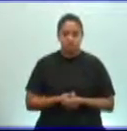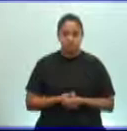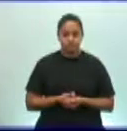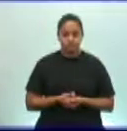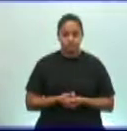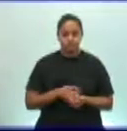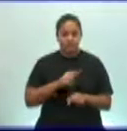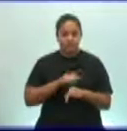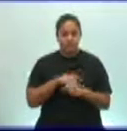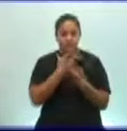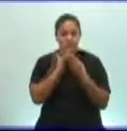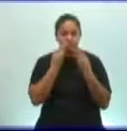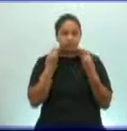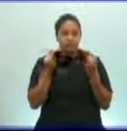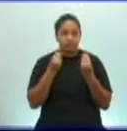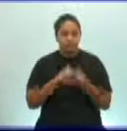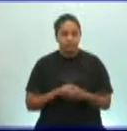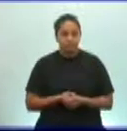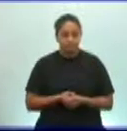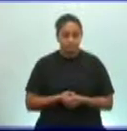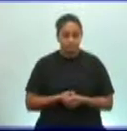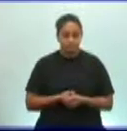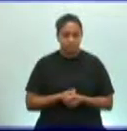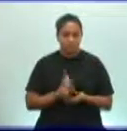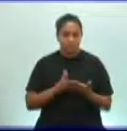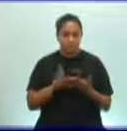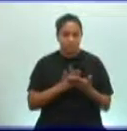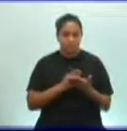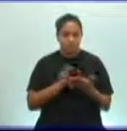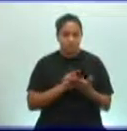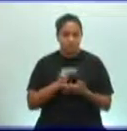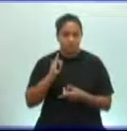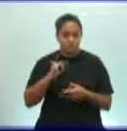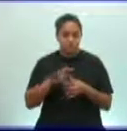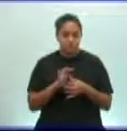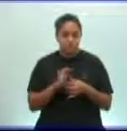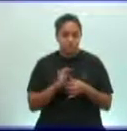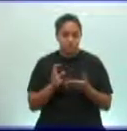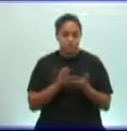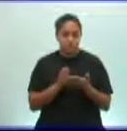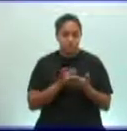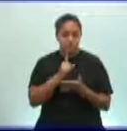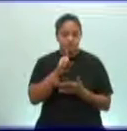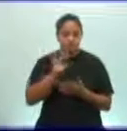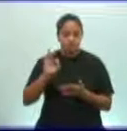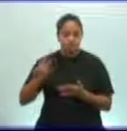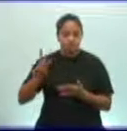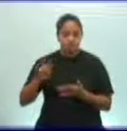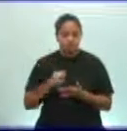Se titula El tiempo perdido. Aparece en el libro de lectura de sexto grado en la página